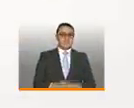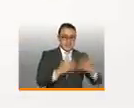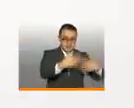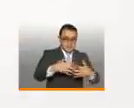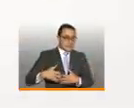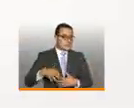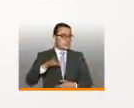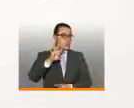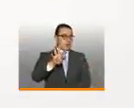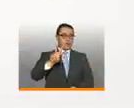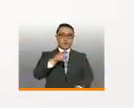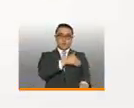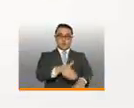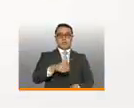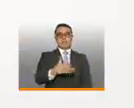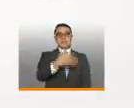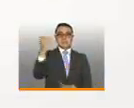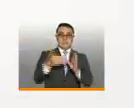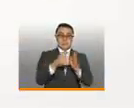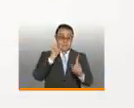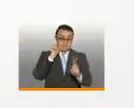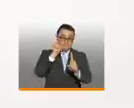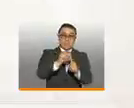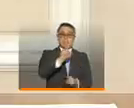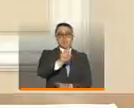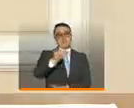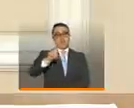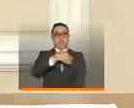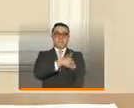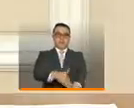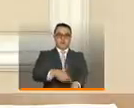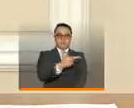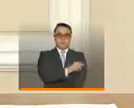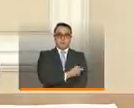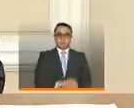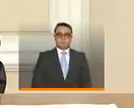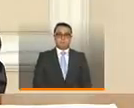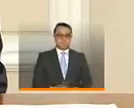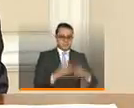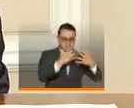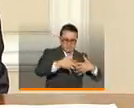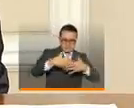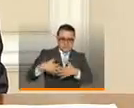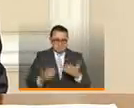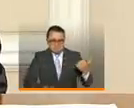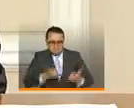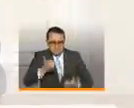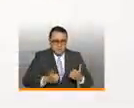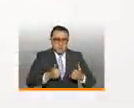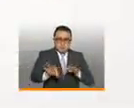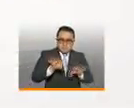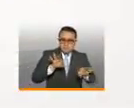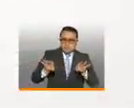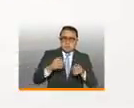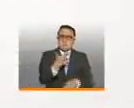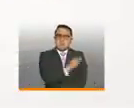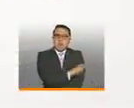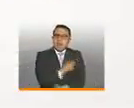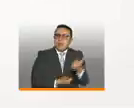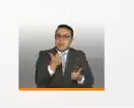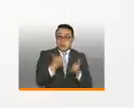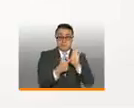42.500.000 para un total de 61 millones de vacunas. ¿Qué tipos de vacuna vamos a tener? Muestra la siguiente gráfica, en la cual vemos